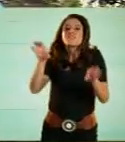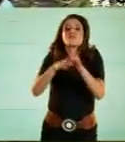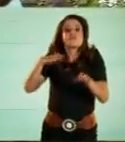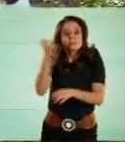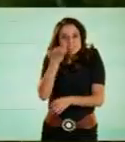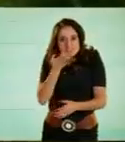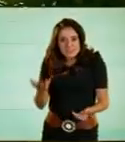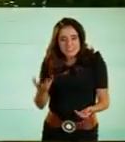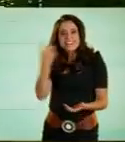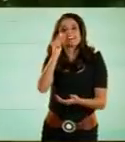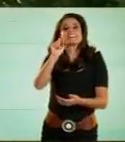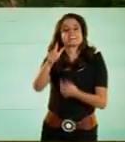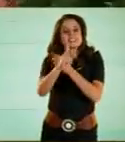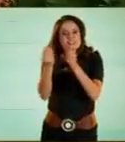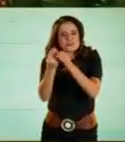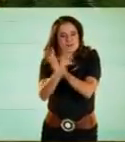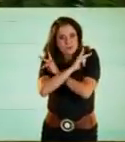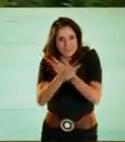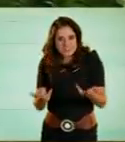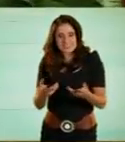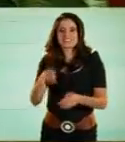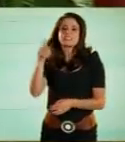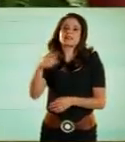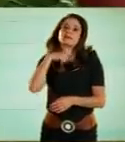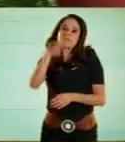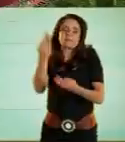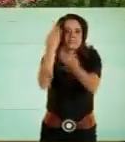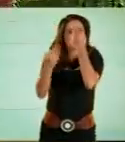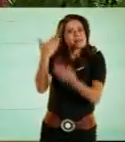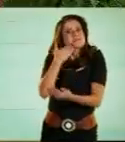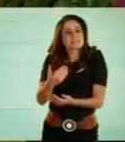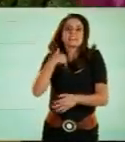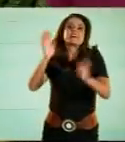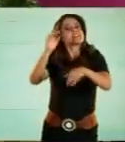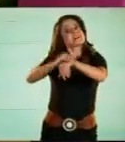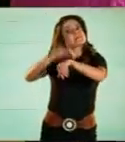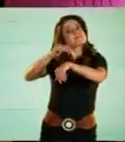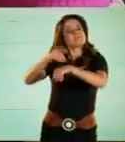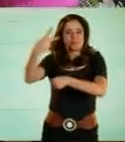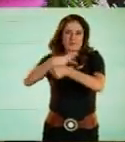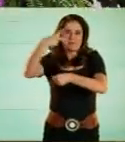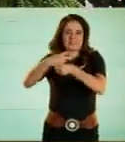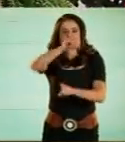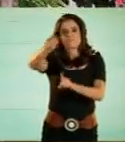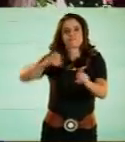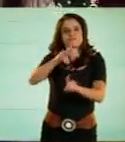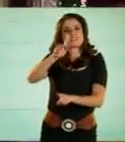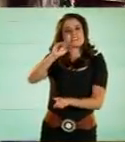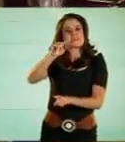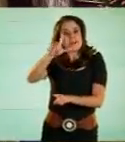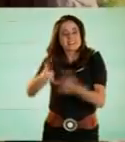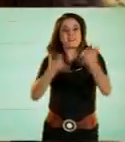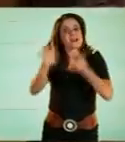¿Cómo te fue? ¿Qué tal el curso? ¿Te gustó? Pues todo el mundo me trató muy bien. Ya estáis amigos. Y me van a llevar a recorrer todo Kipatla